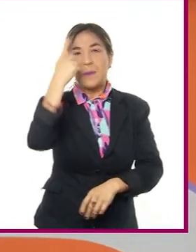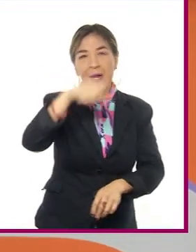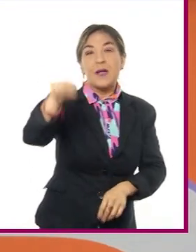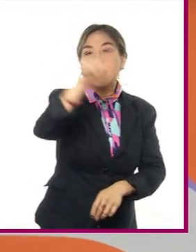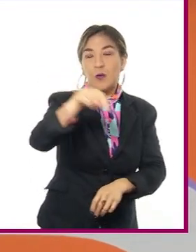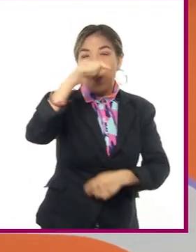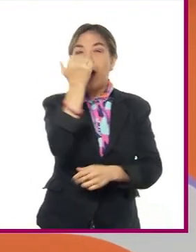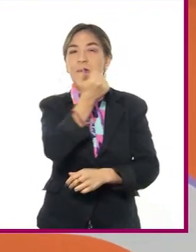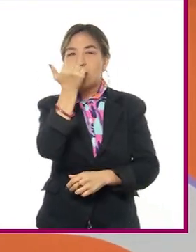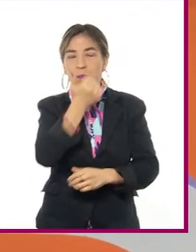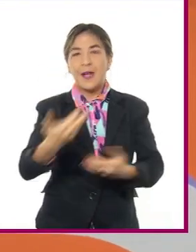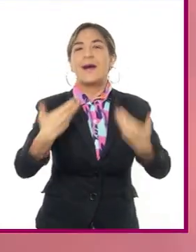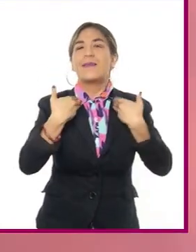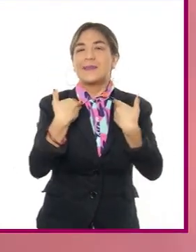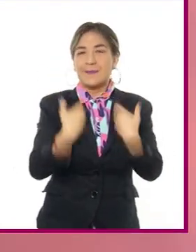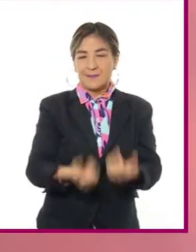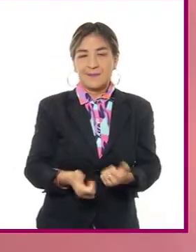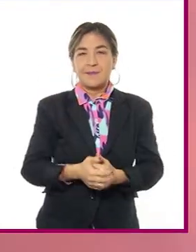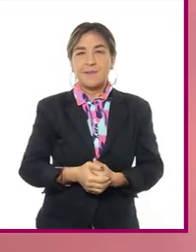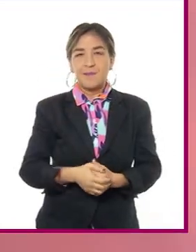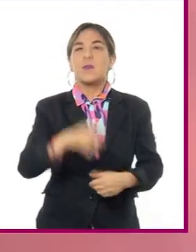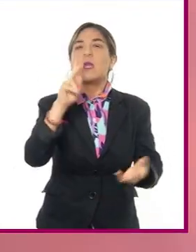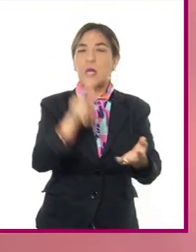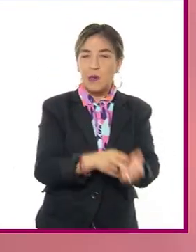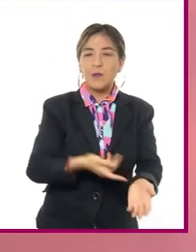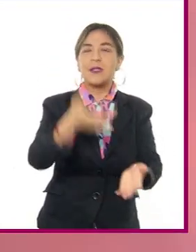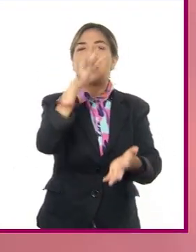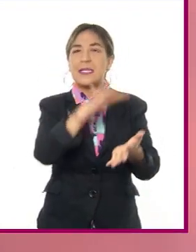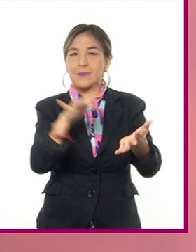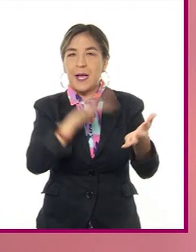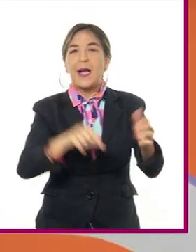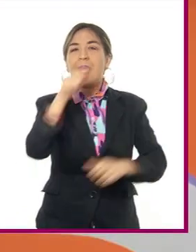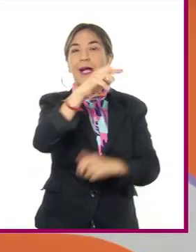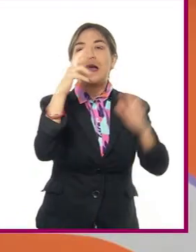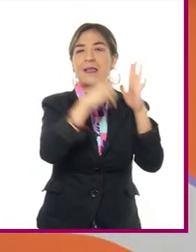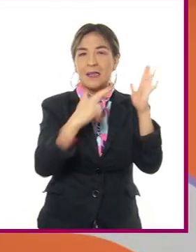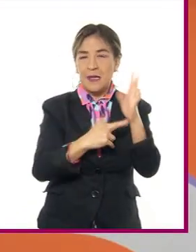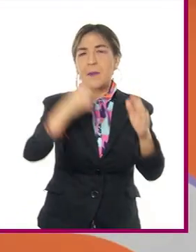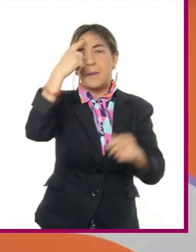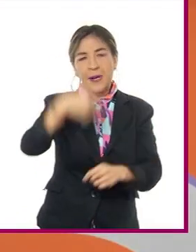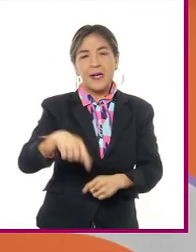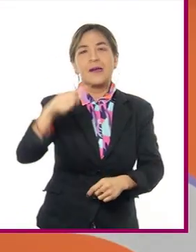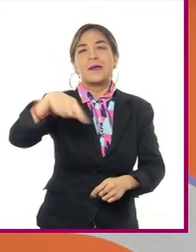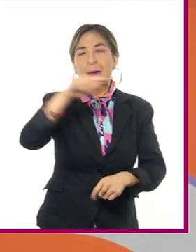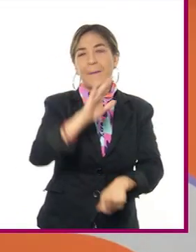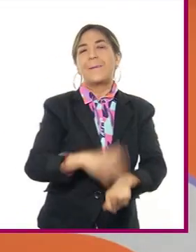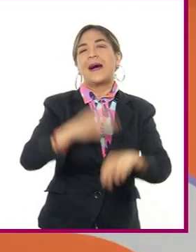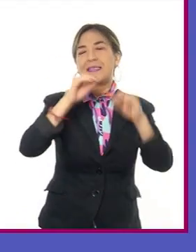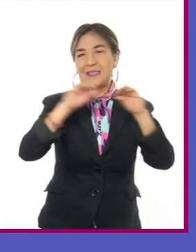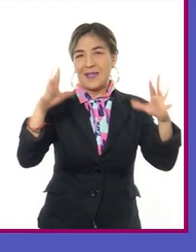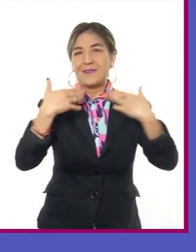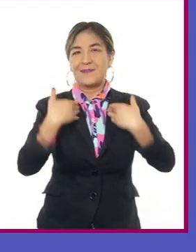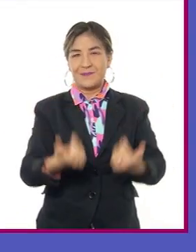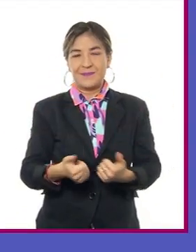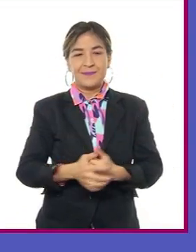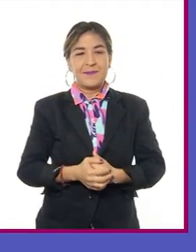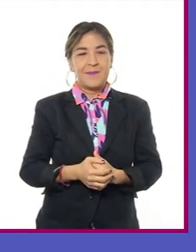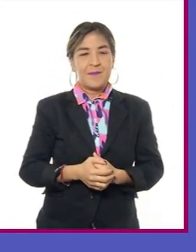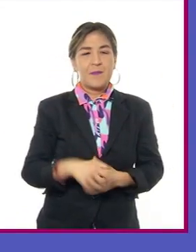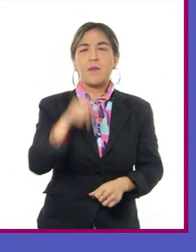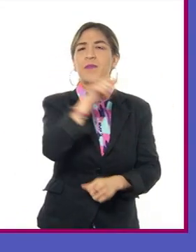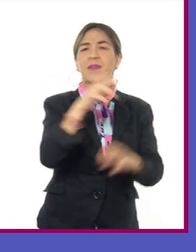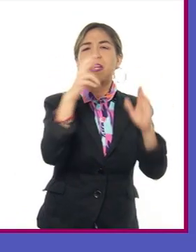y alumnos comprendan. Leamos nuevamente la regla para tener mayor claridad. La